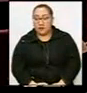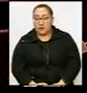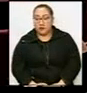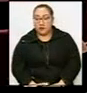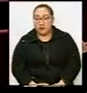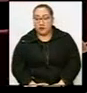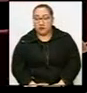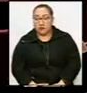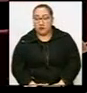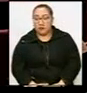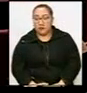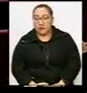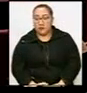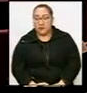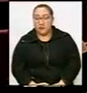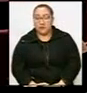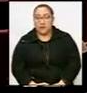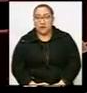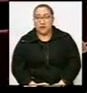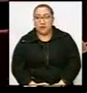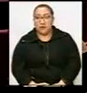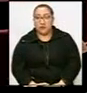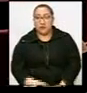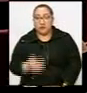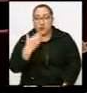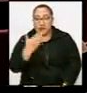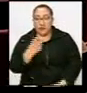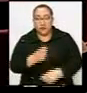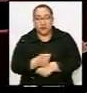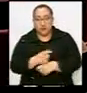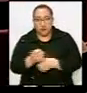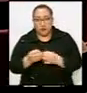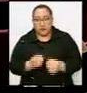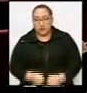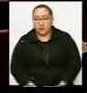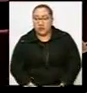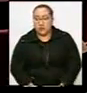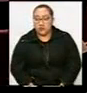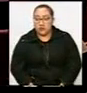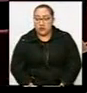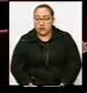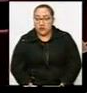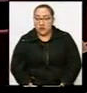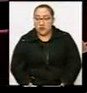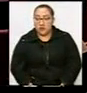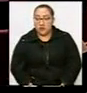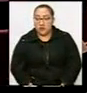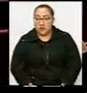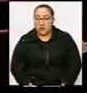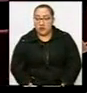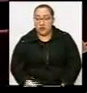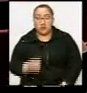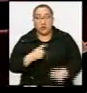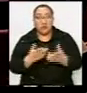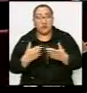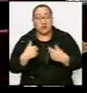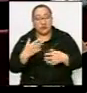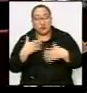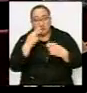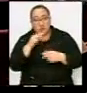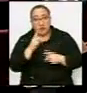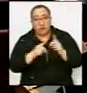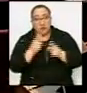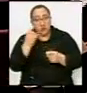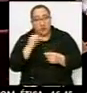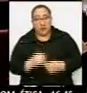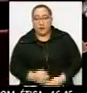Señor ministro, muy rápidamente, hay algunos indicadores que ciertamente nos permiten avizorar